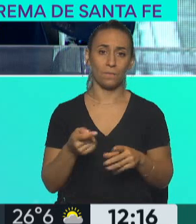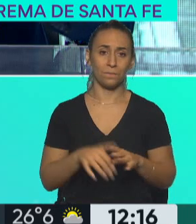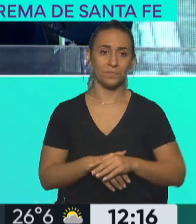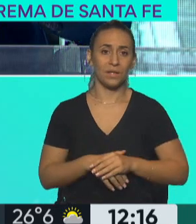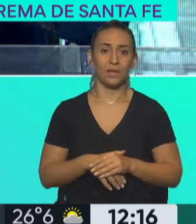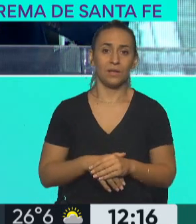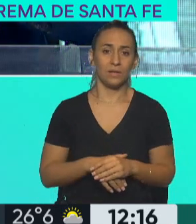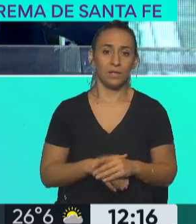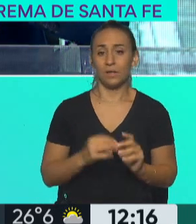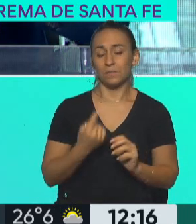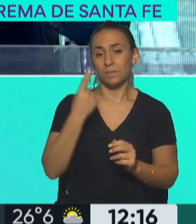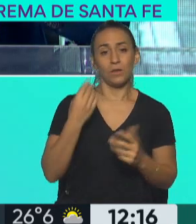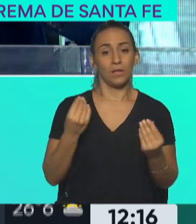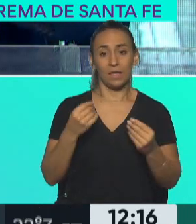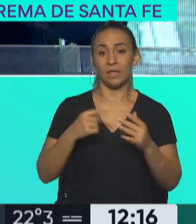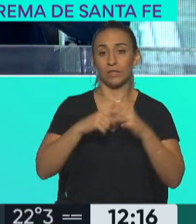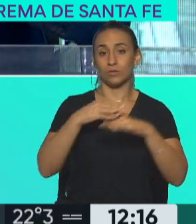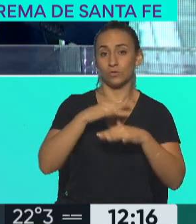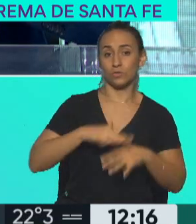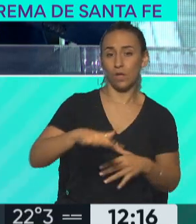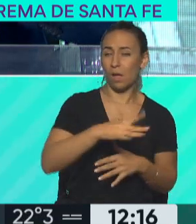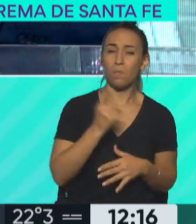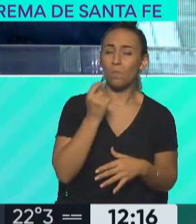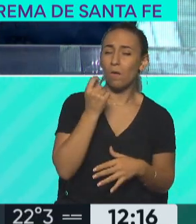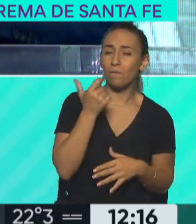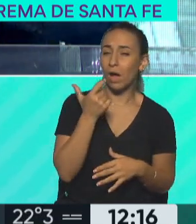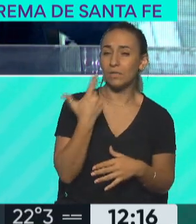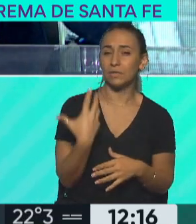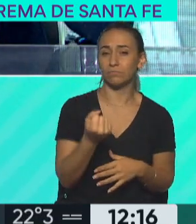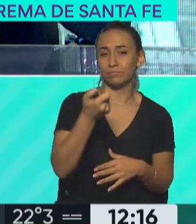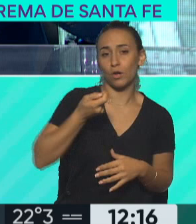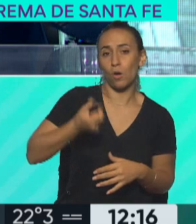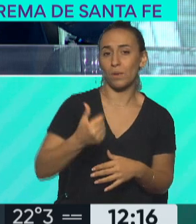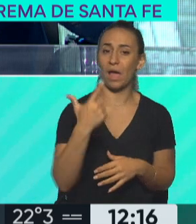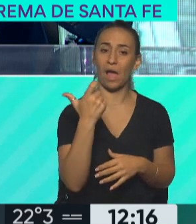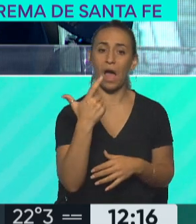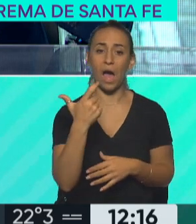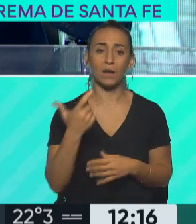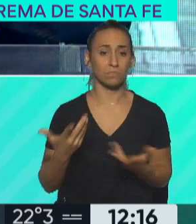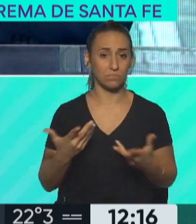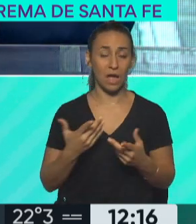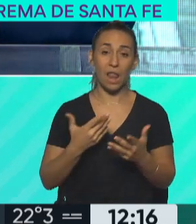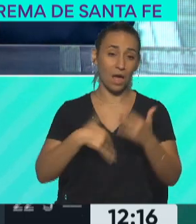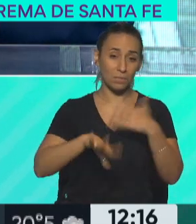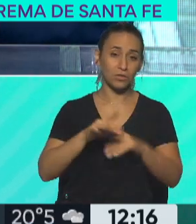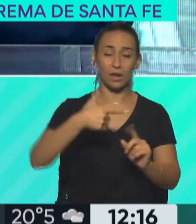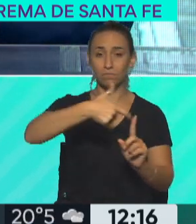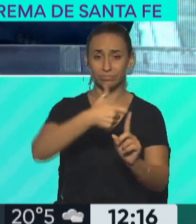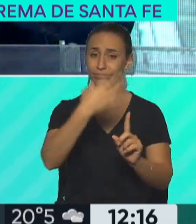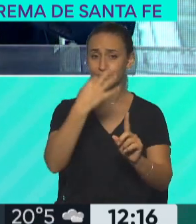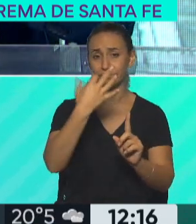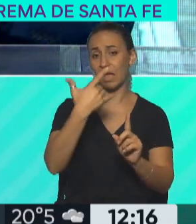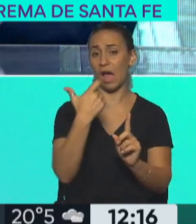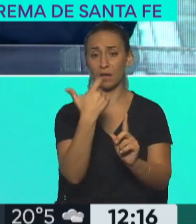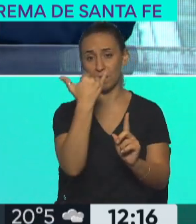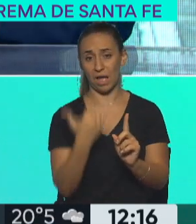la aparición, en primer lugar, una ciudad de muy fácil acceso a las armas. El 80% de los homicidios se ha cometido con armas de fuego. Entonces, esto